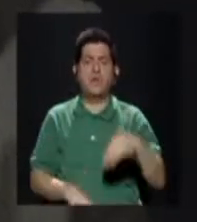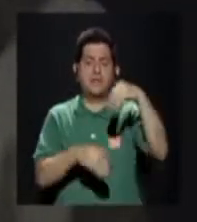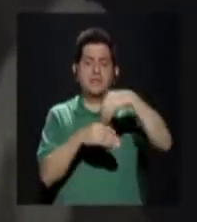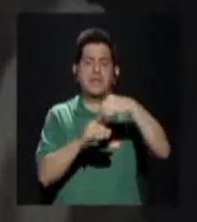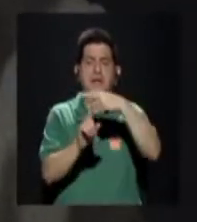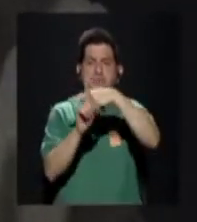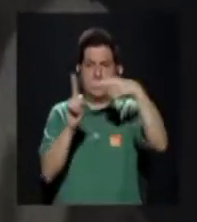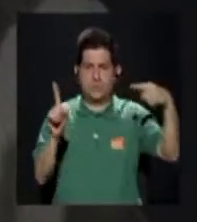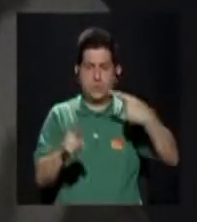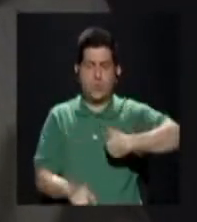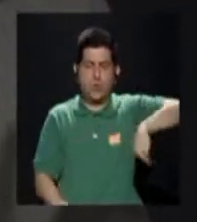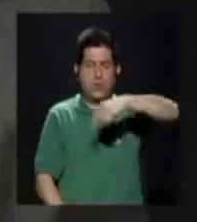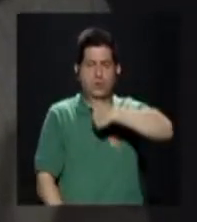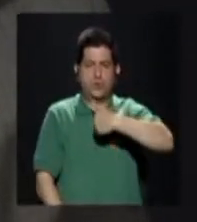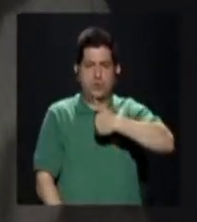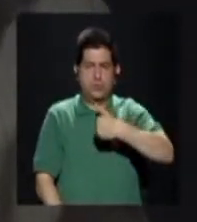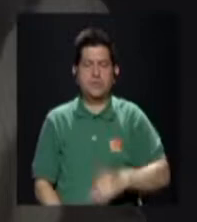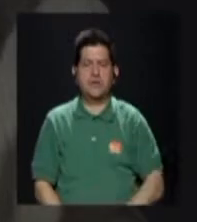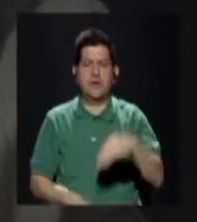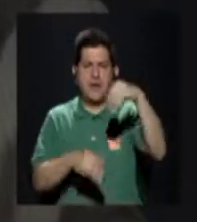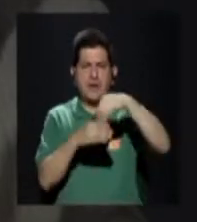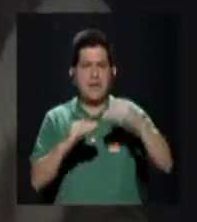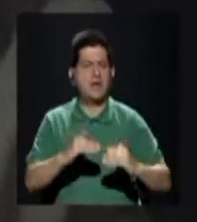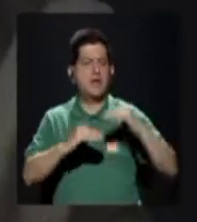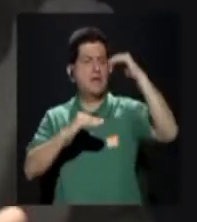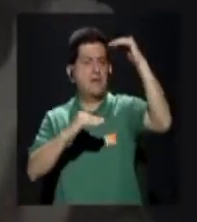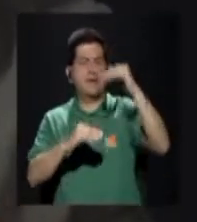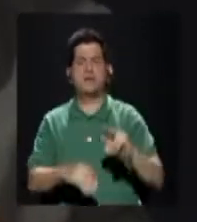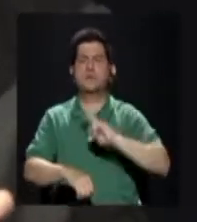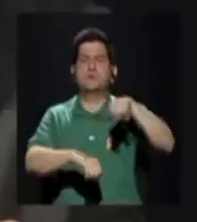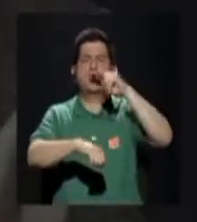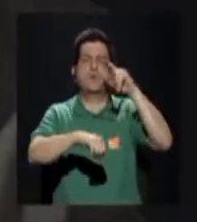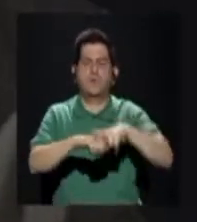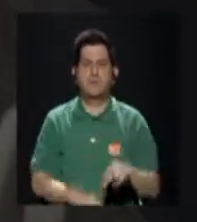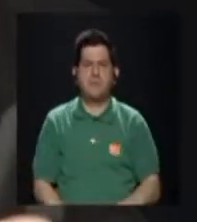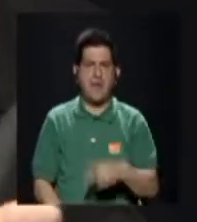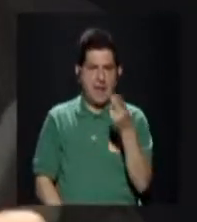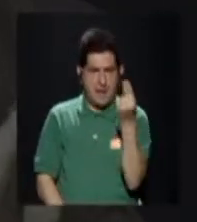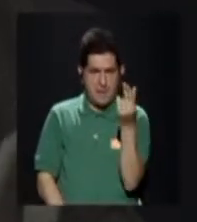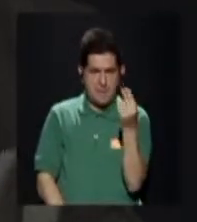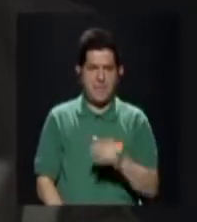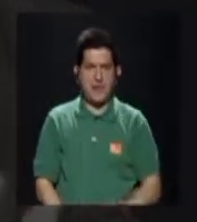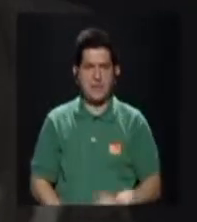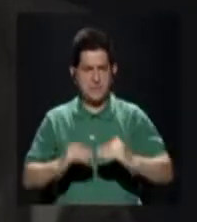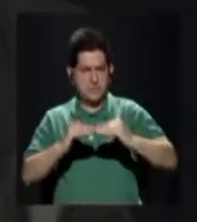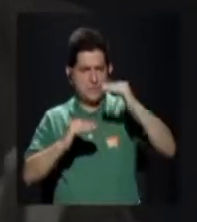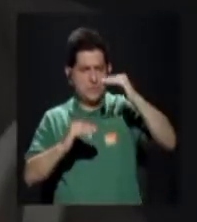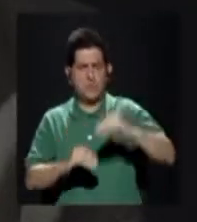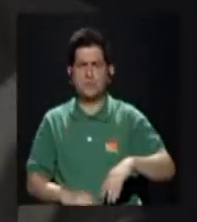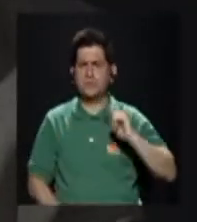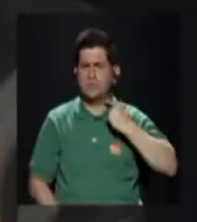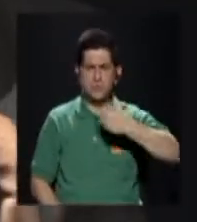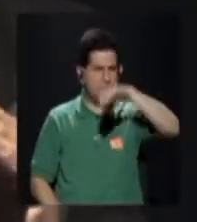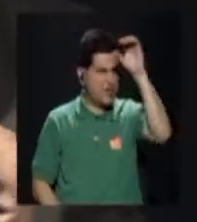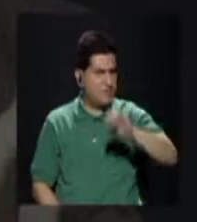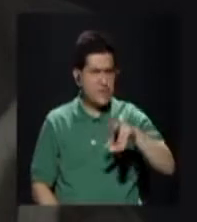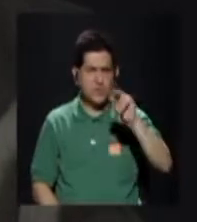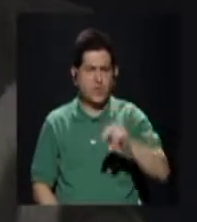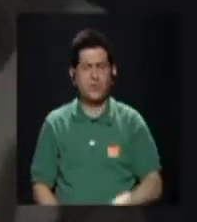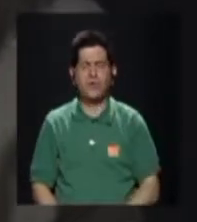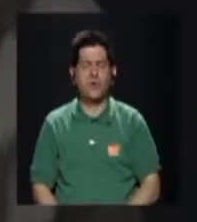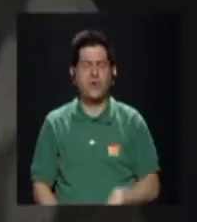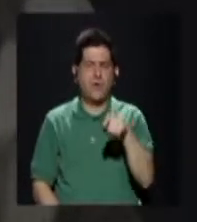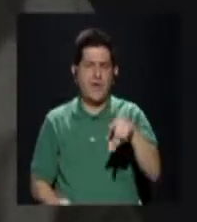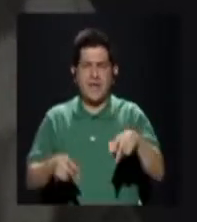mediano. Cuando nosotros teníamos niveles de ingreso más altos, usualmente los precios tienden a subir, pero no inflacionariamente, sino por costo de